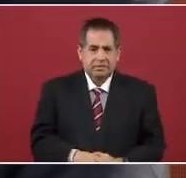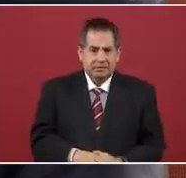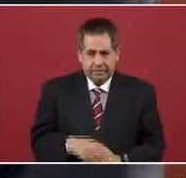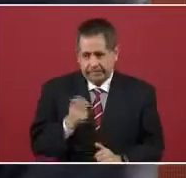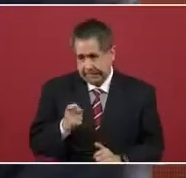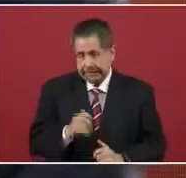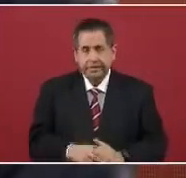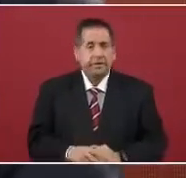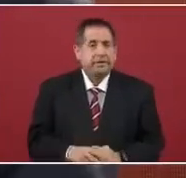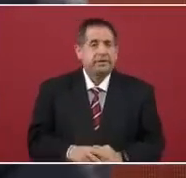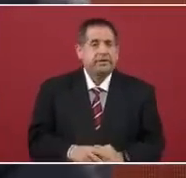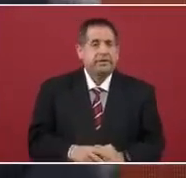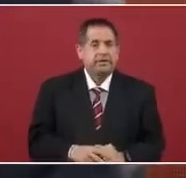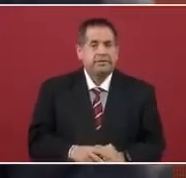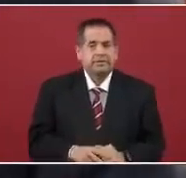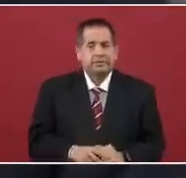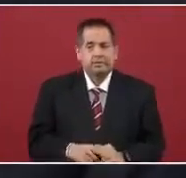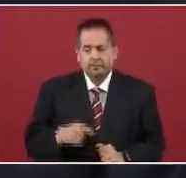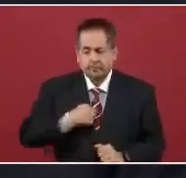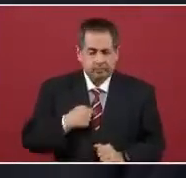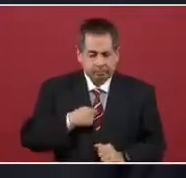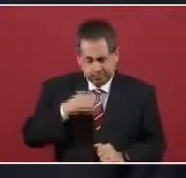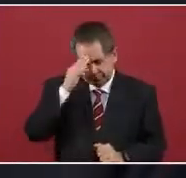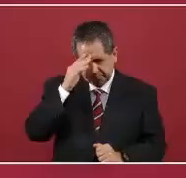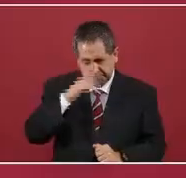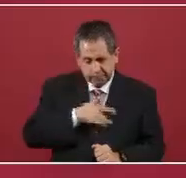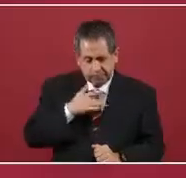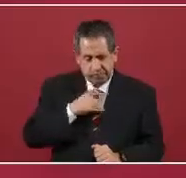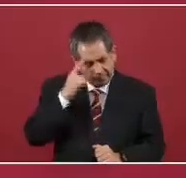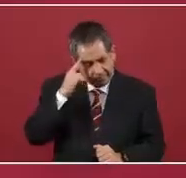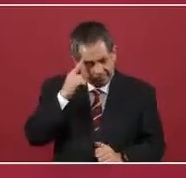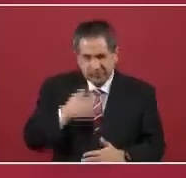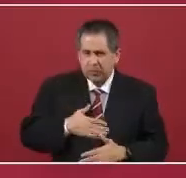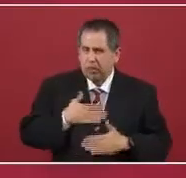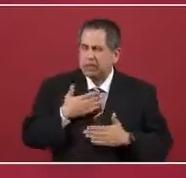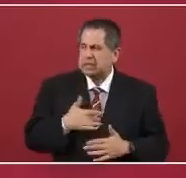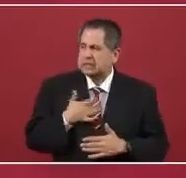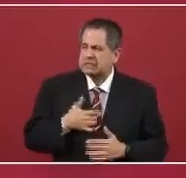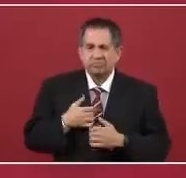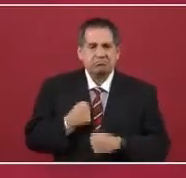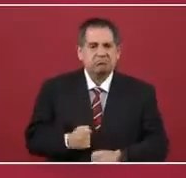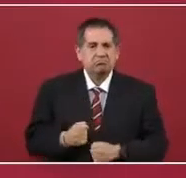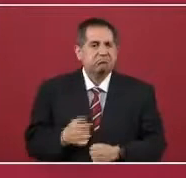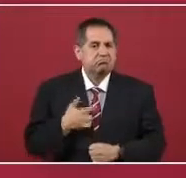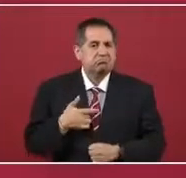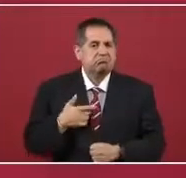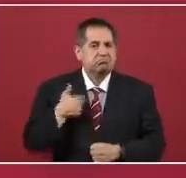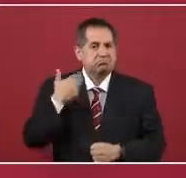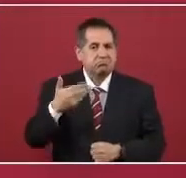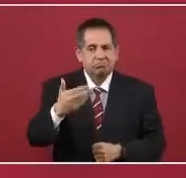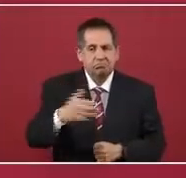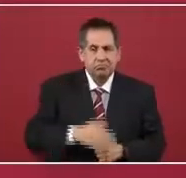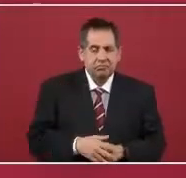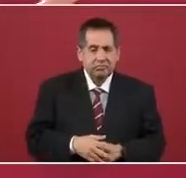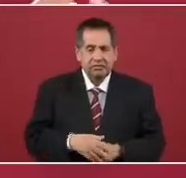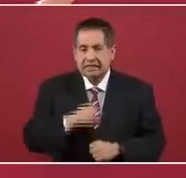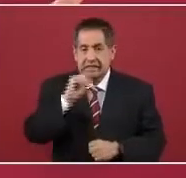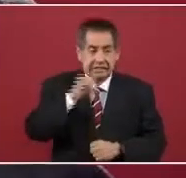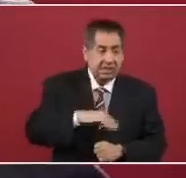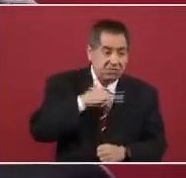Entonces, yo tengo mucha confianza que sin